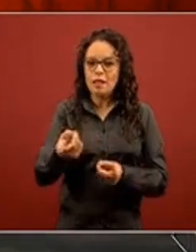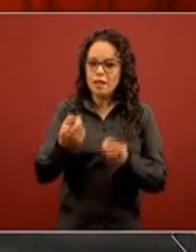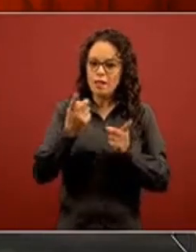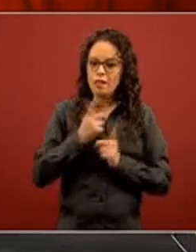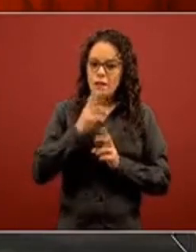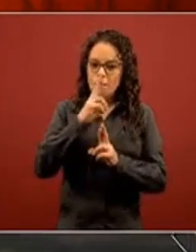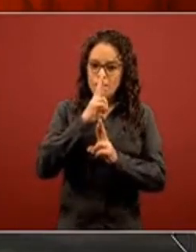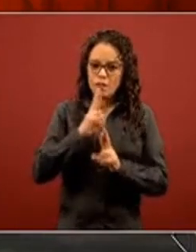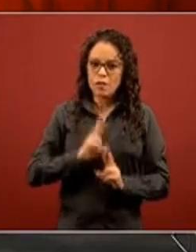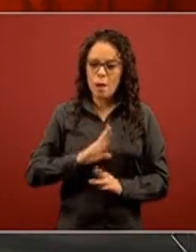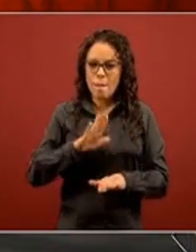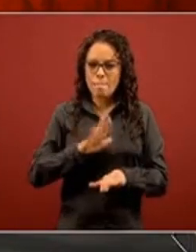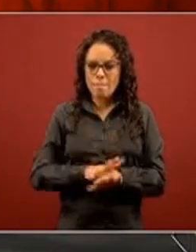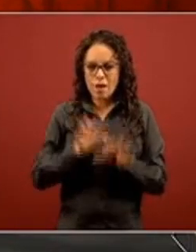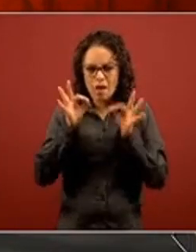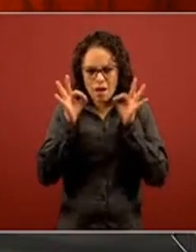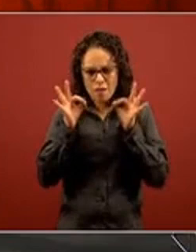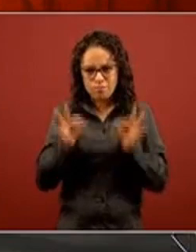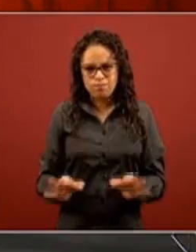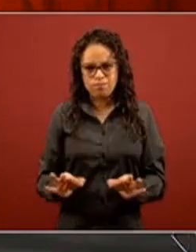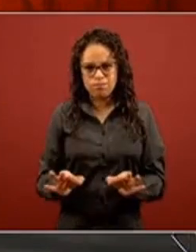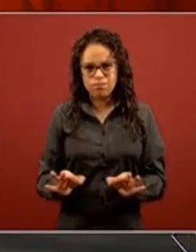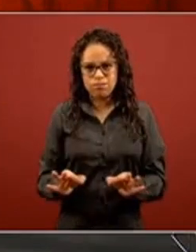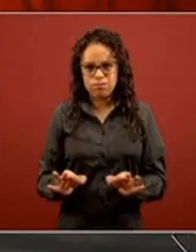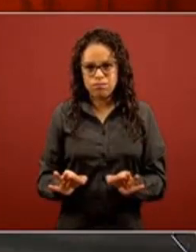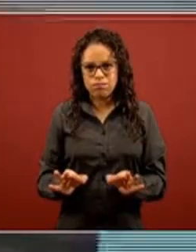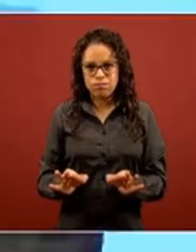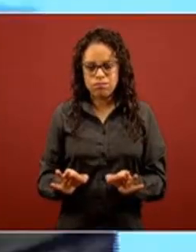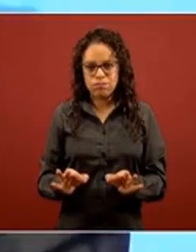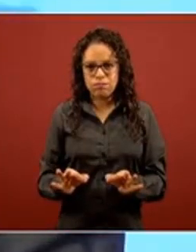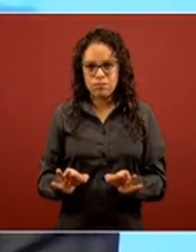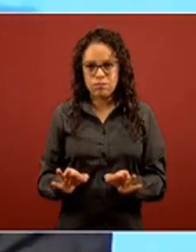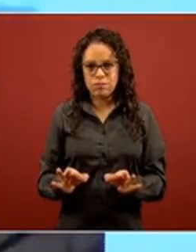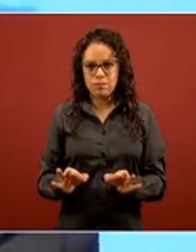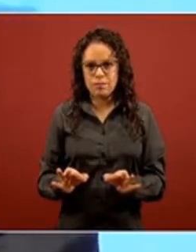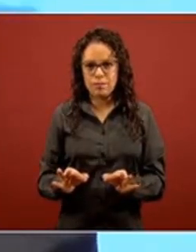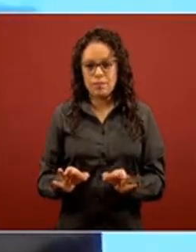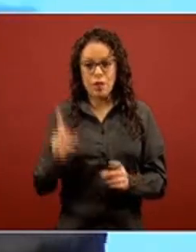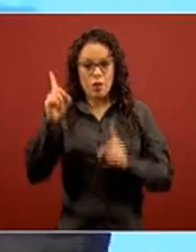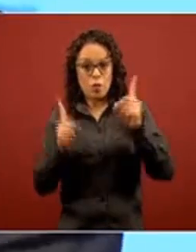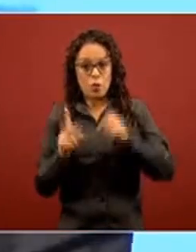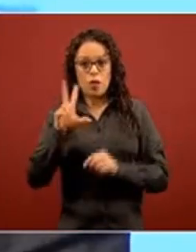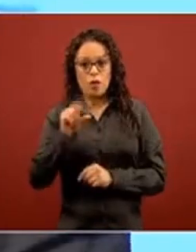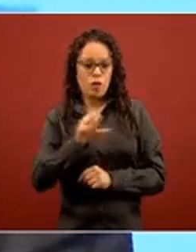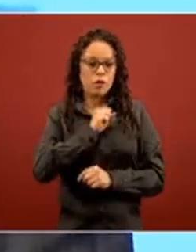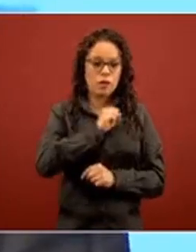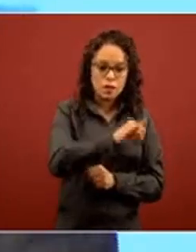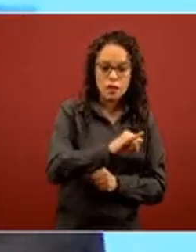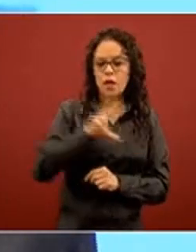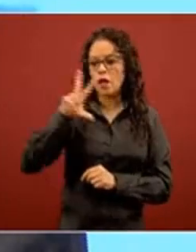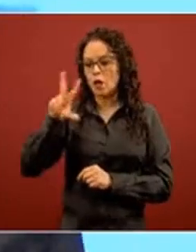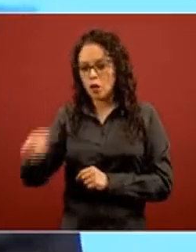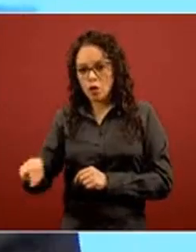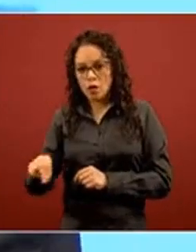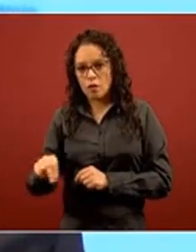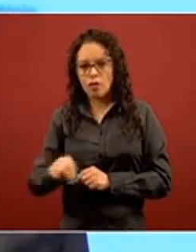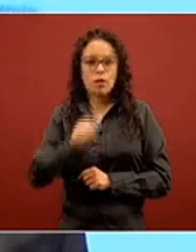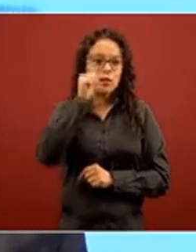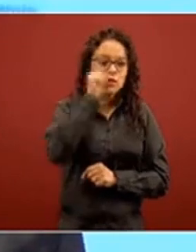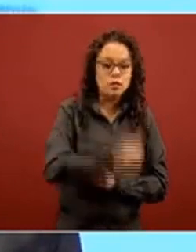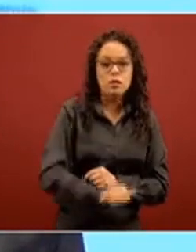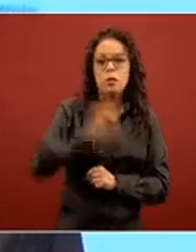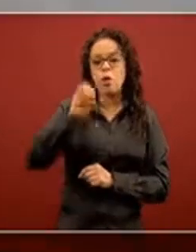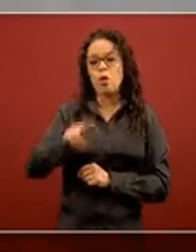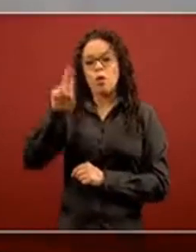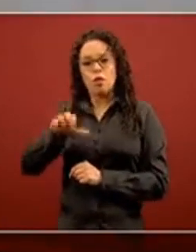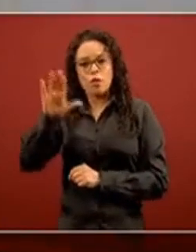precisas o dicotómicas en blanco y negro, o es sí, o es no, o es siempre, o es nunca, para cada cosa que le